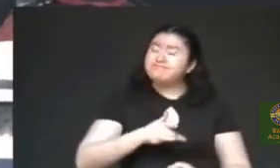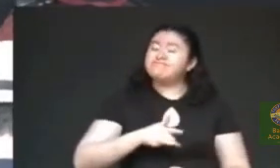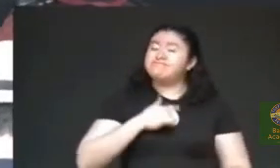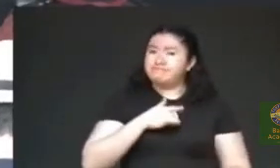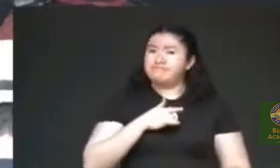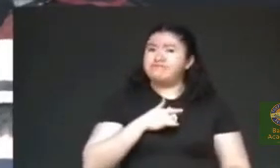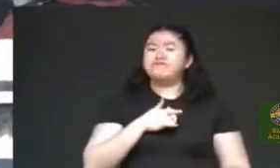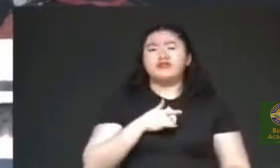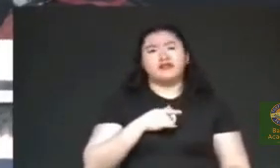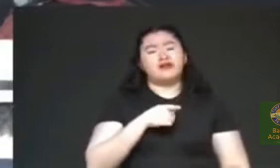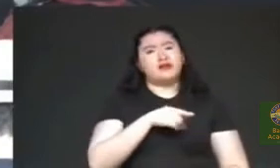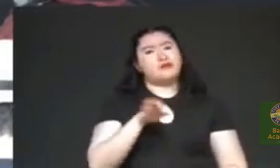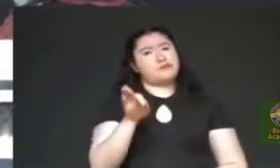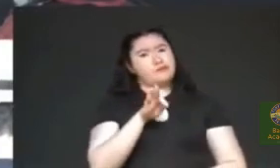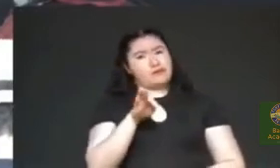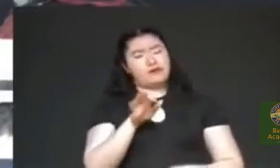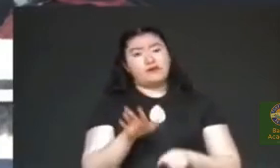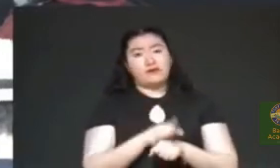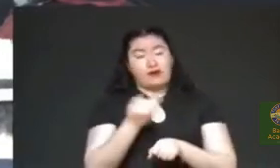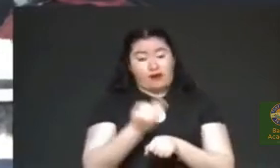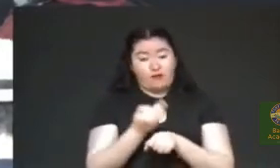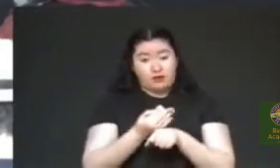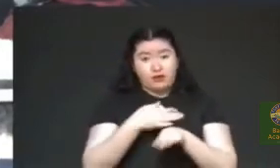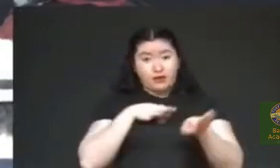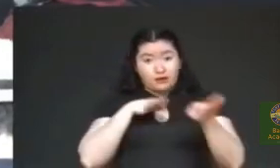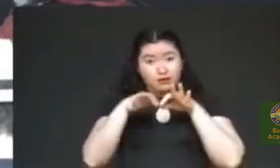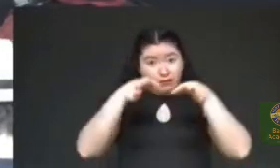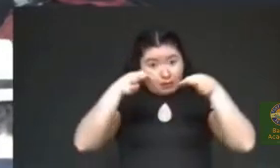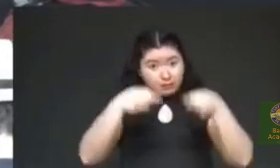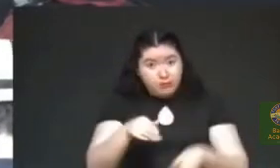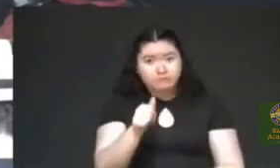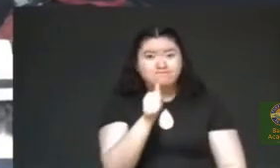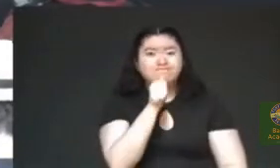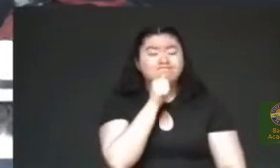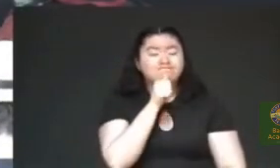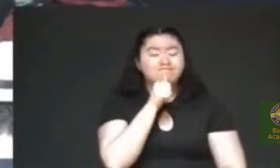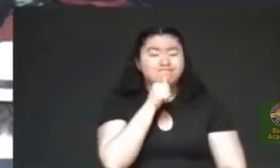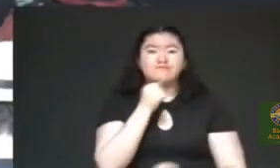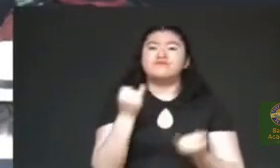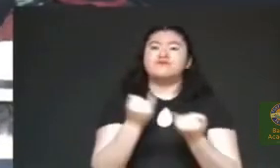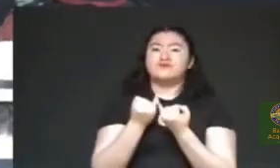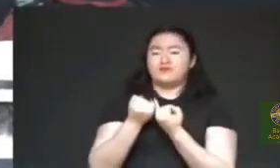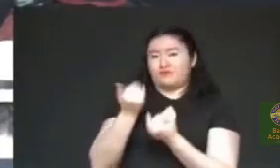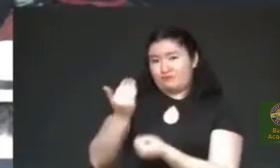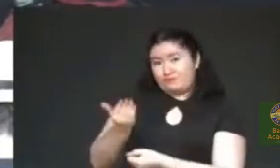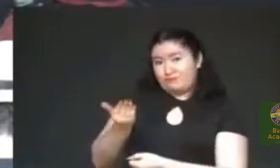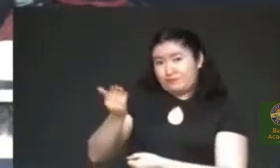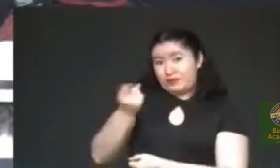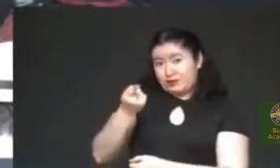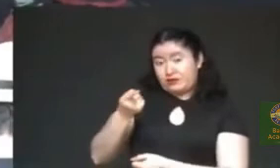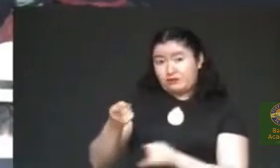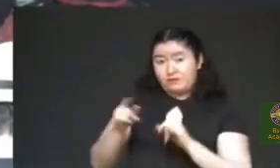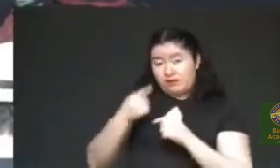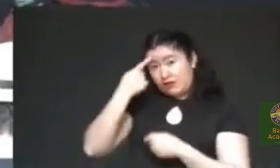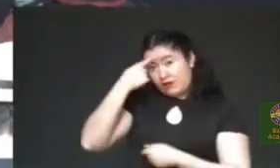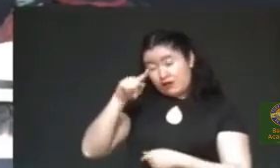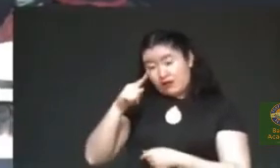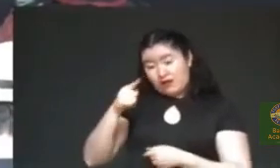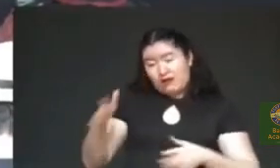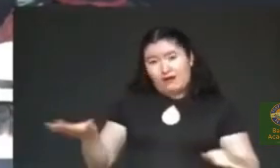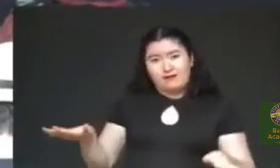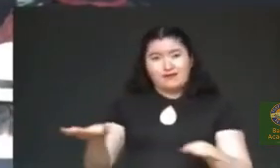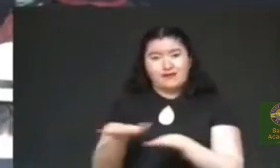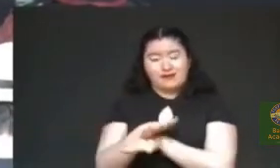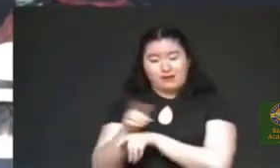podría hacer siendo que ellos aún no asumen su cargo y pues reiteran este llamado a usted para que acelere la reunión, las mesas de transición,